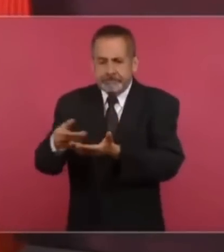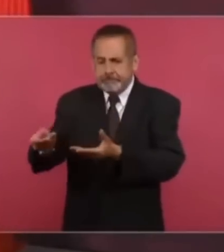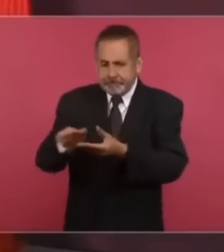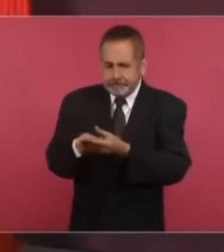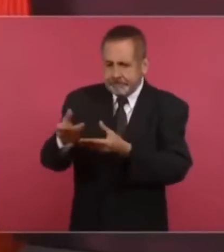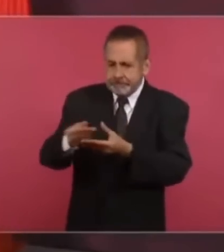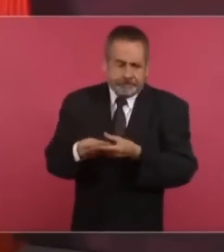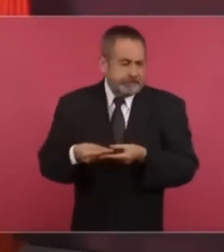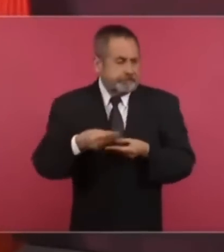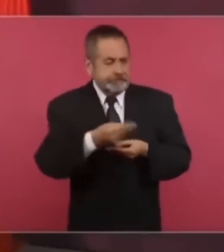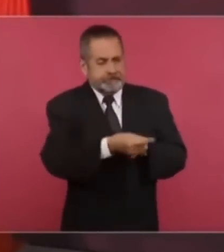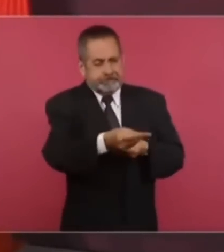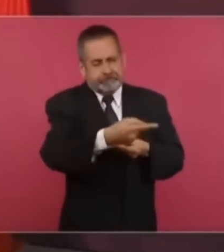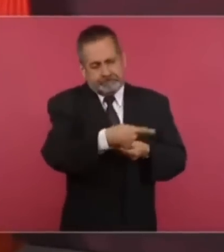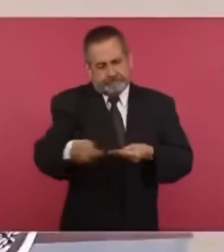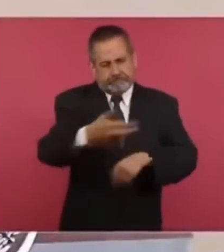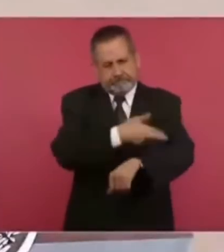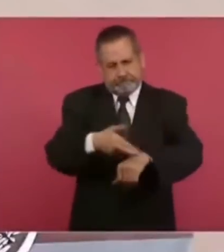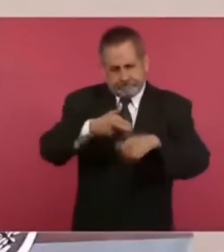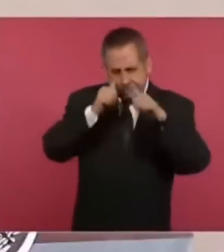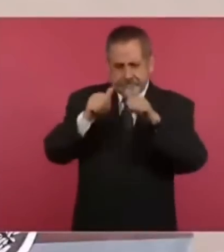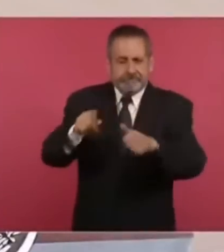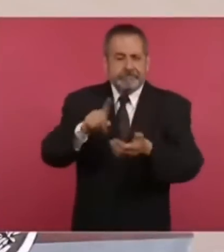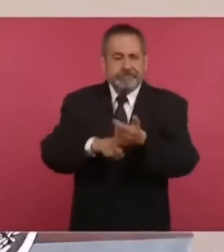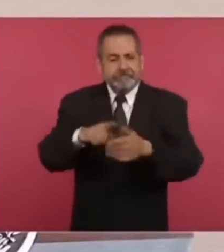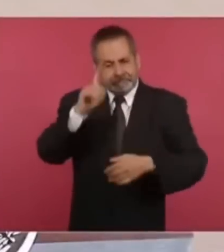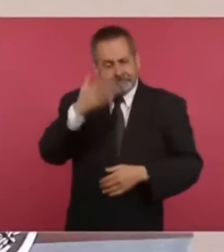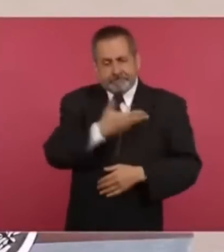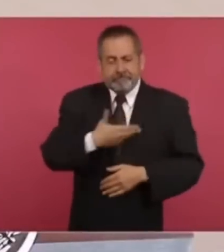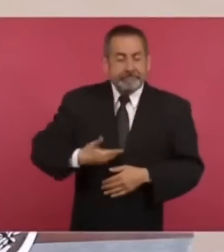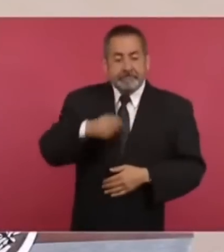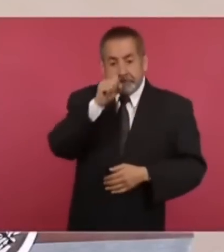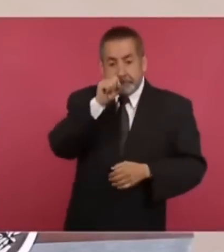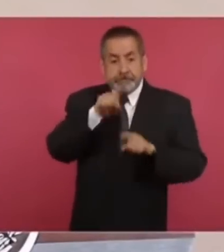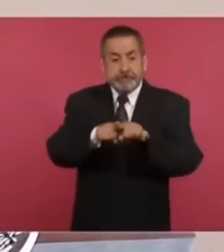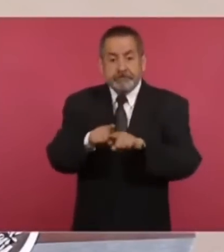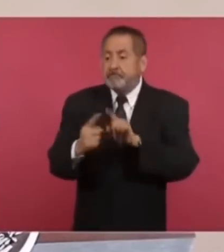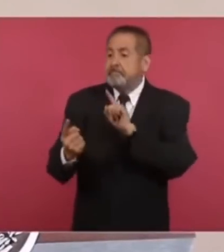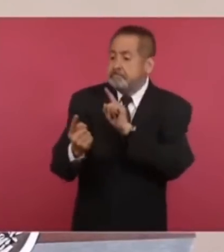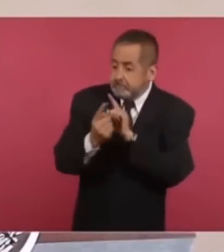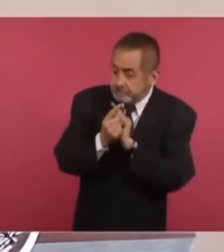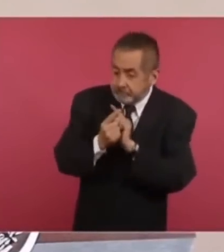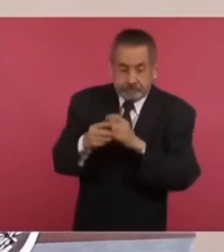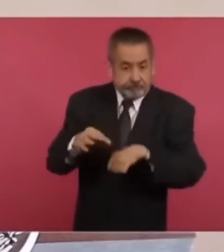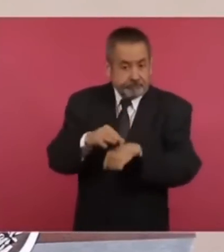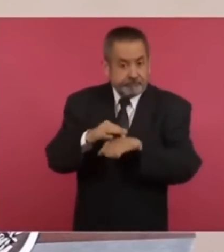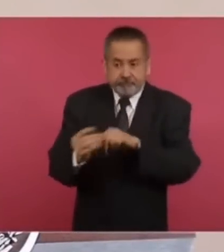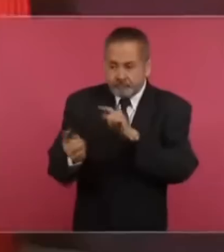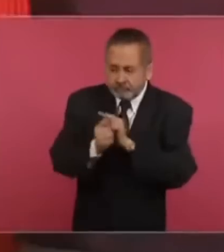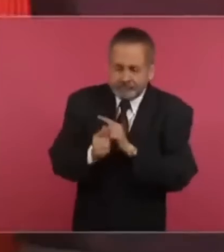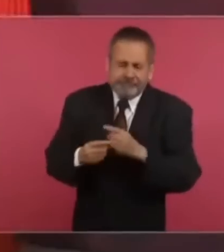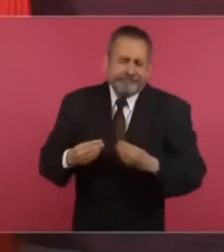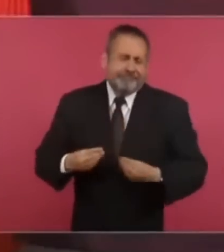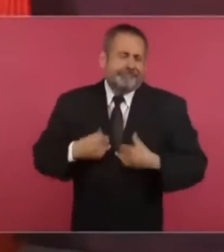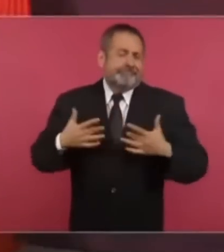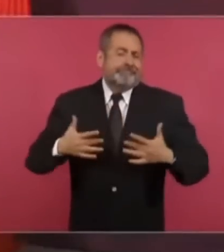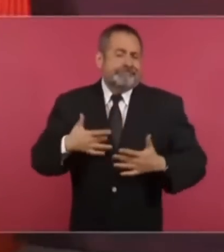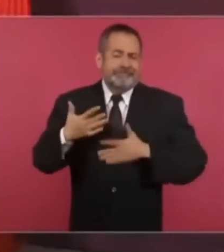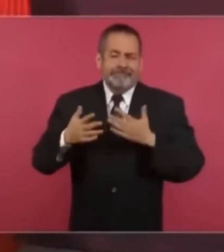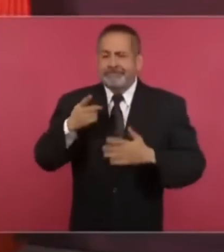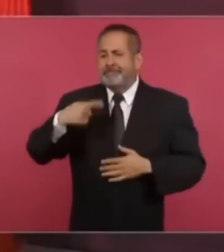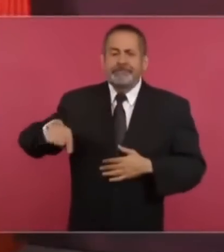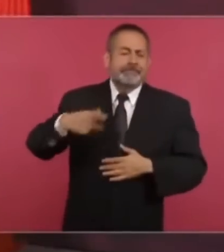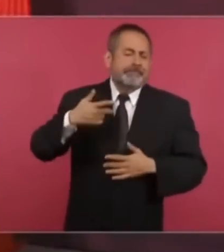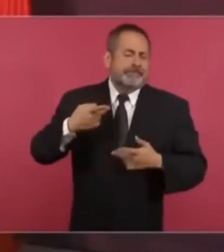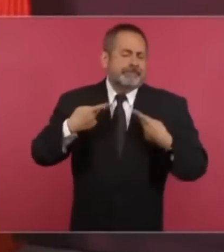se canalice, y que el señor presidente también, cuando recibe las peticiones, pues la gente